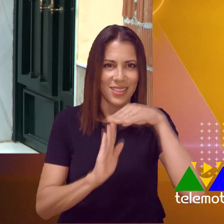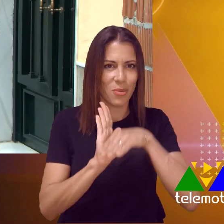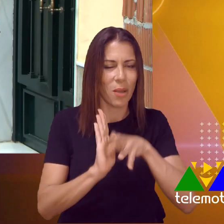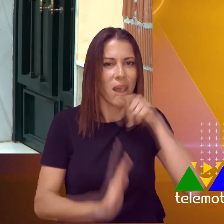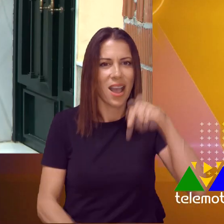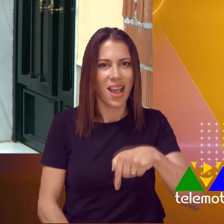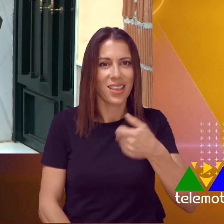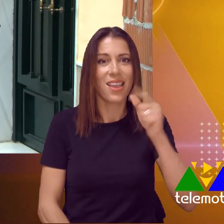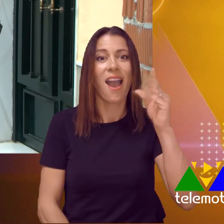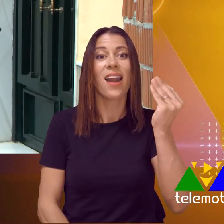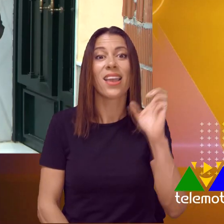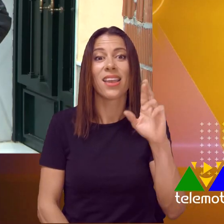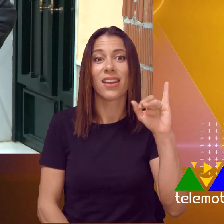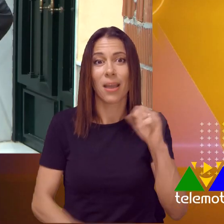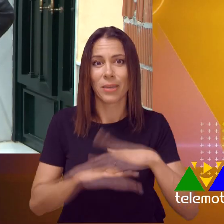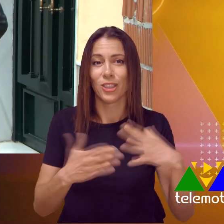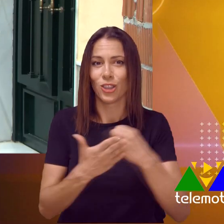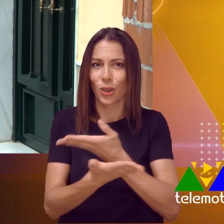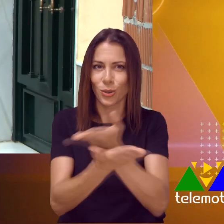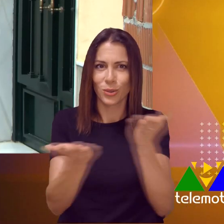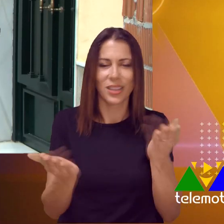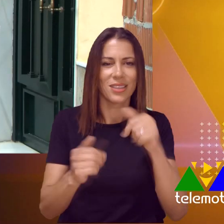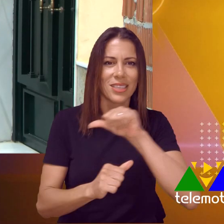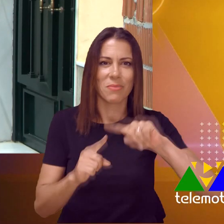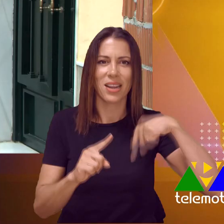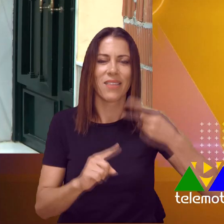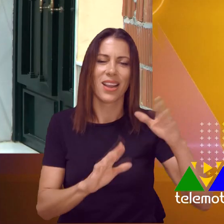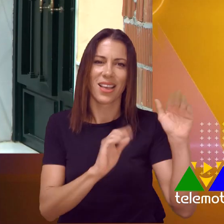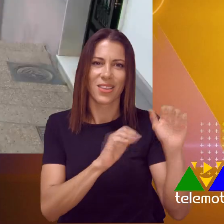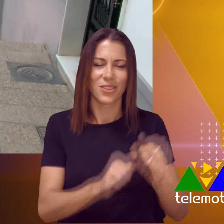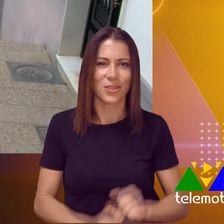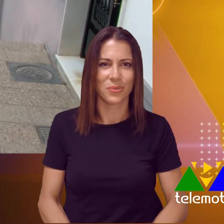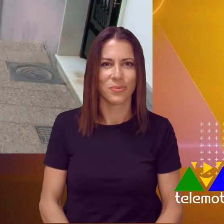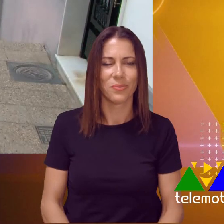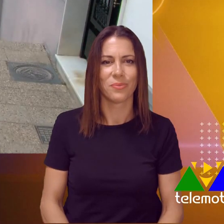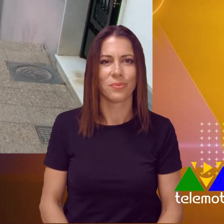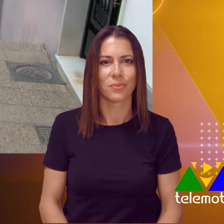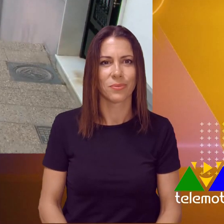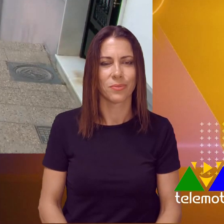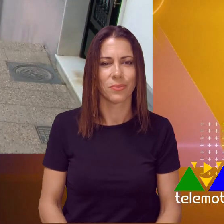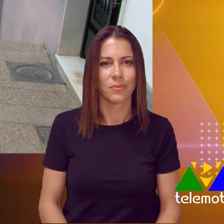Alquería para todos ustedes. Hasta la semana que viene. Adiós, don Manuel. Hasta luego.